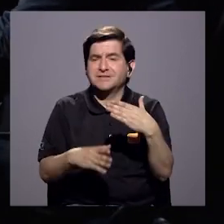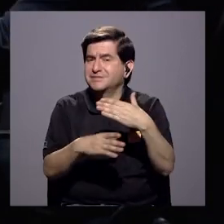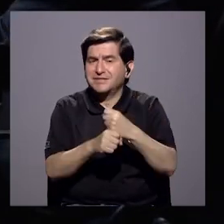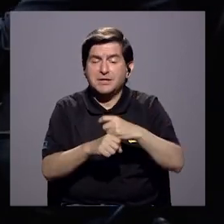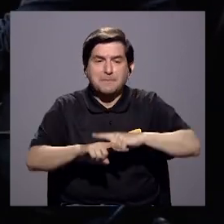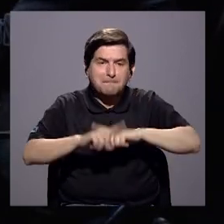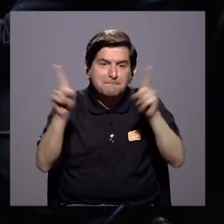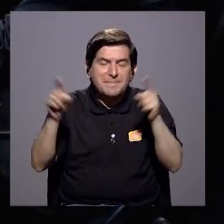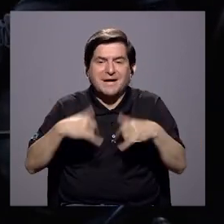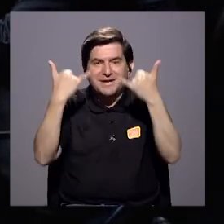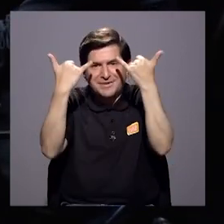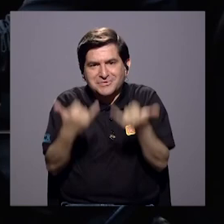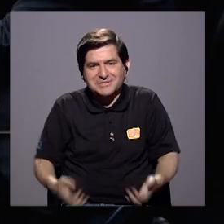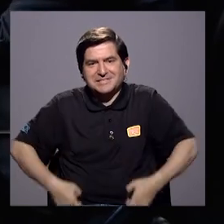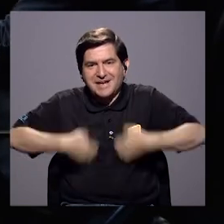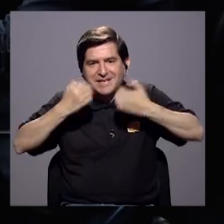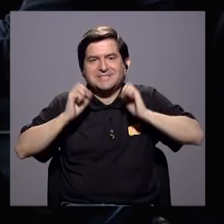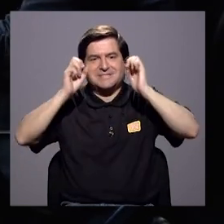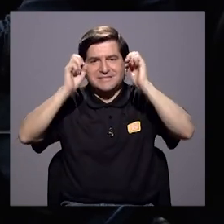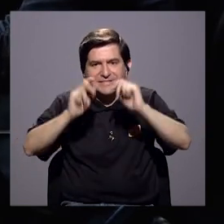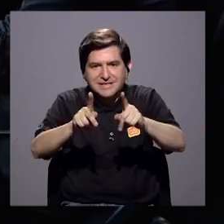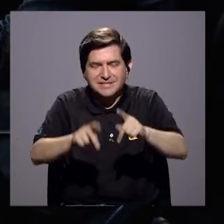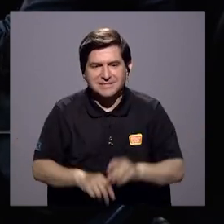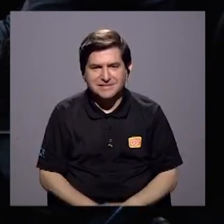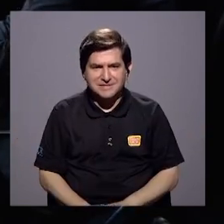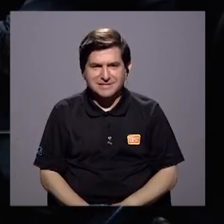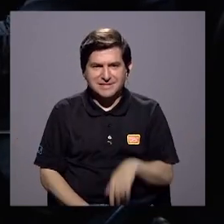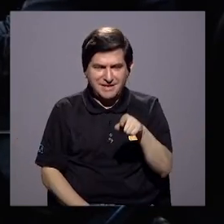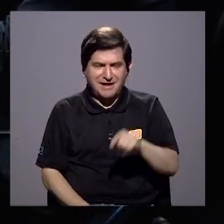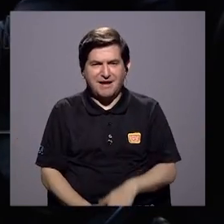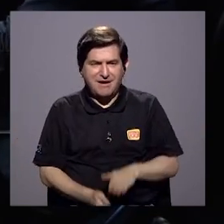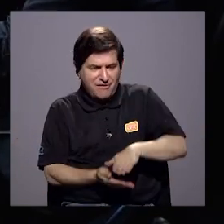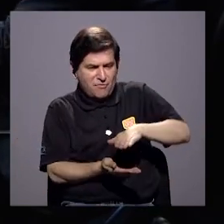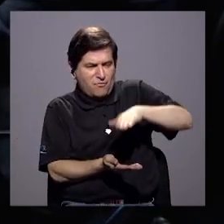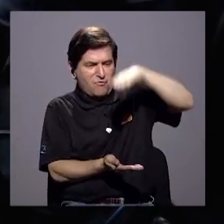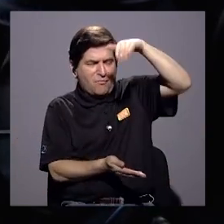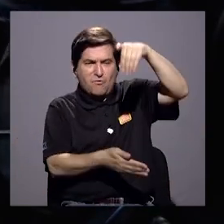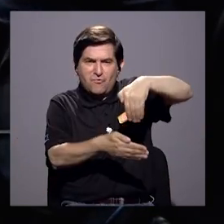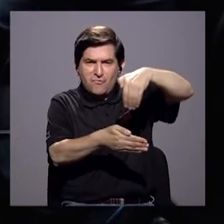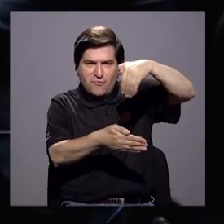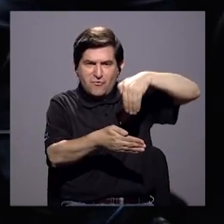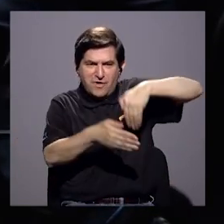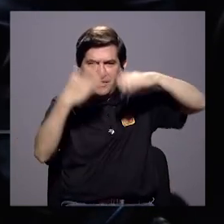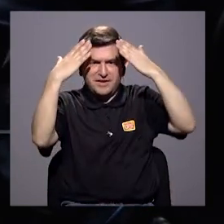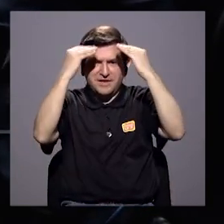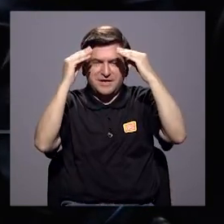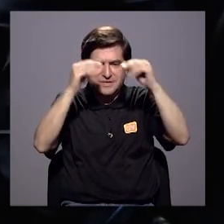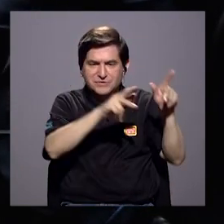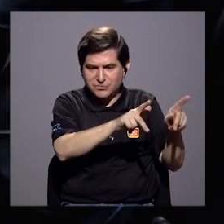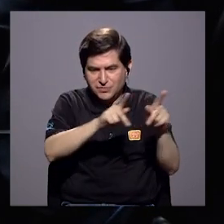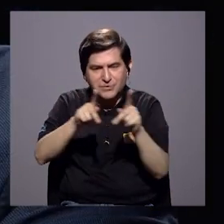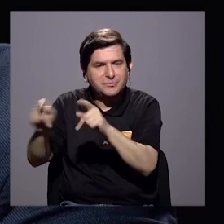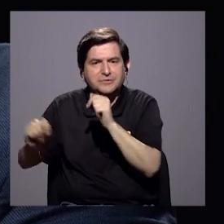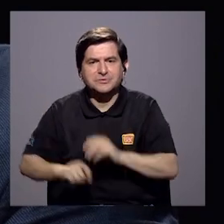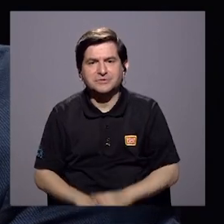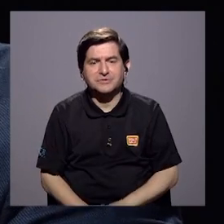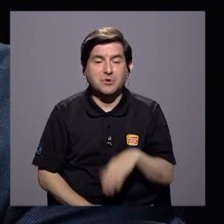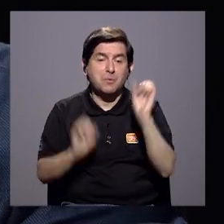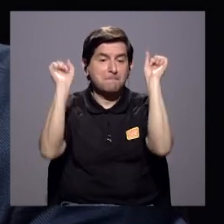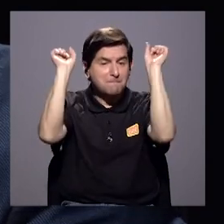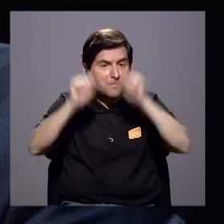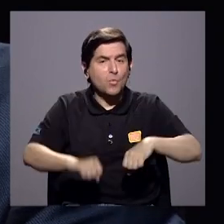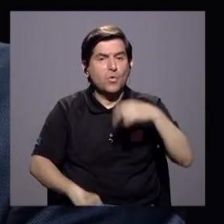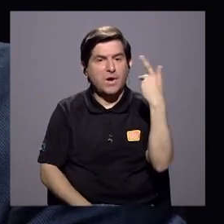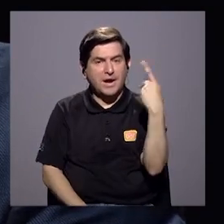haciendo pero el mero hecho que existe la posibilidad de una concentración en una base de datos de los ciudadanos esto